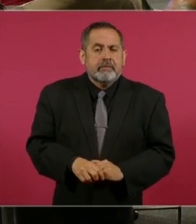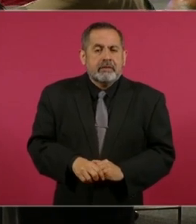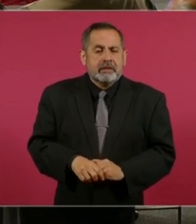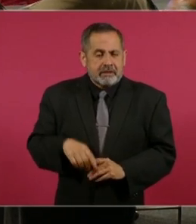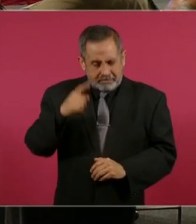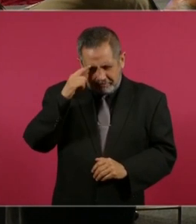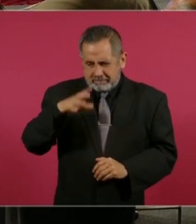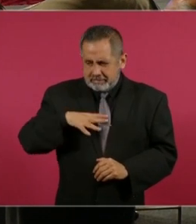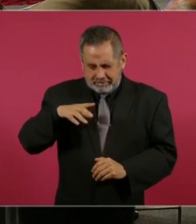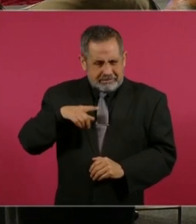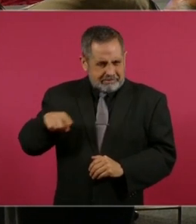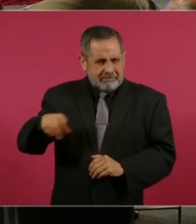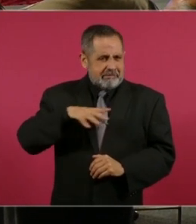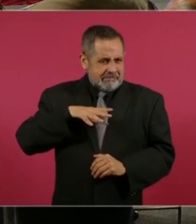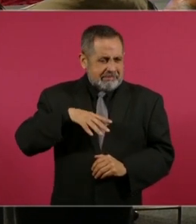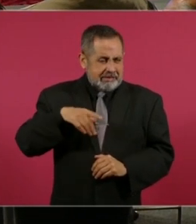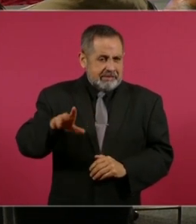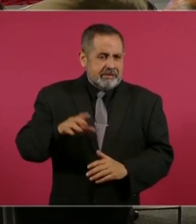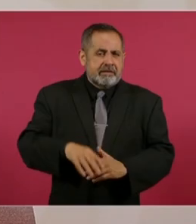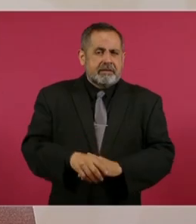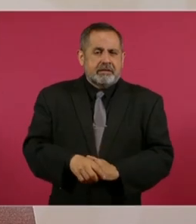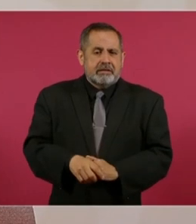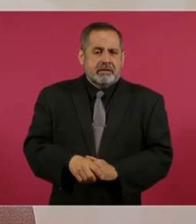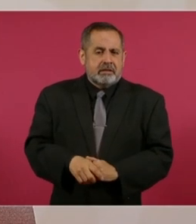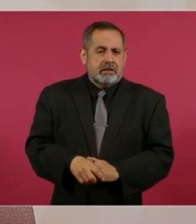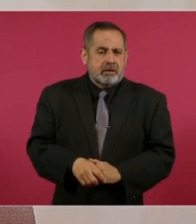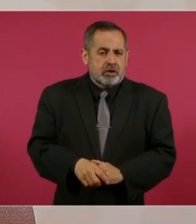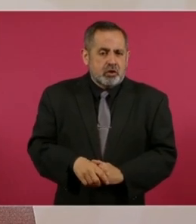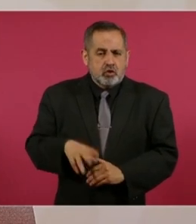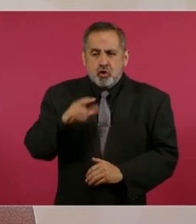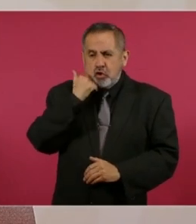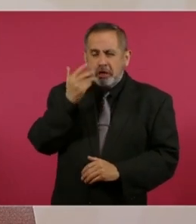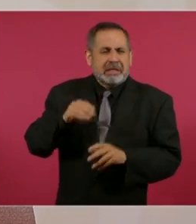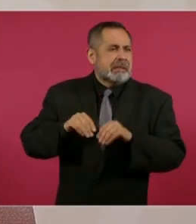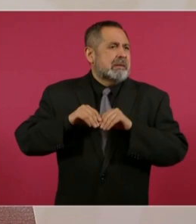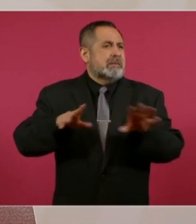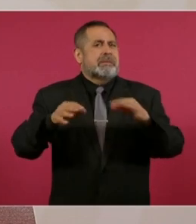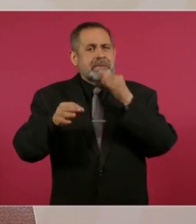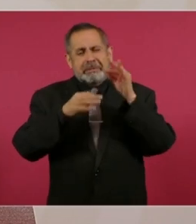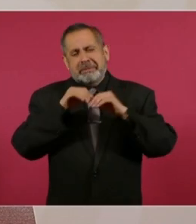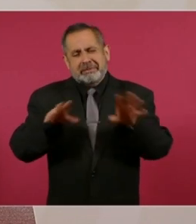por ahí lo deben de tener, que no quise que se pasara porque